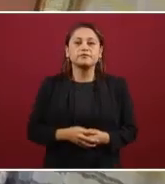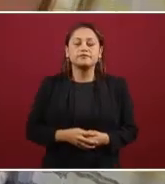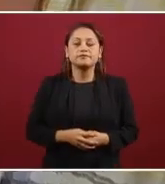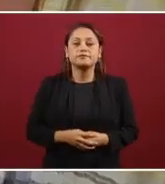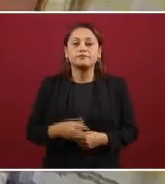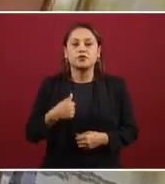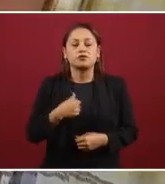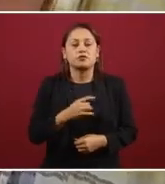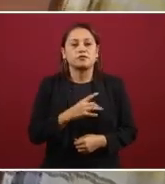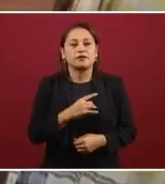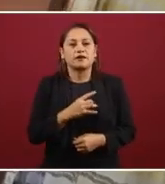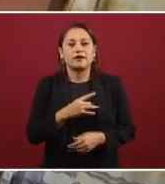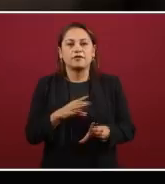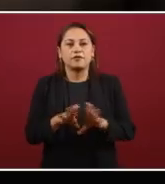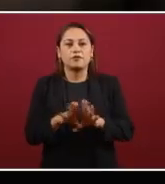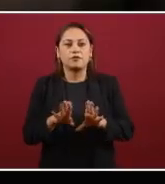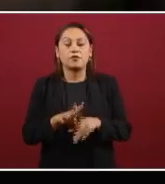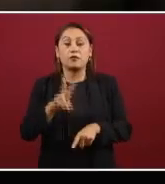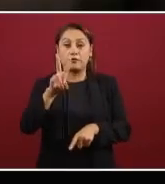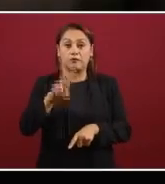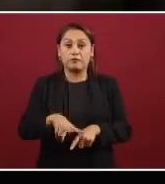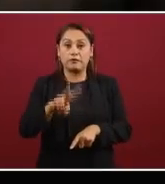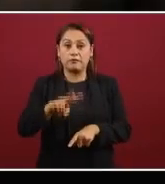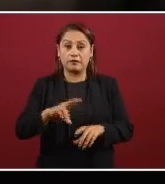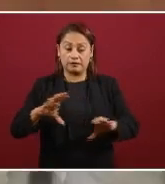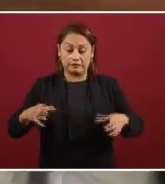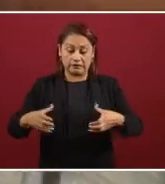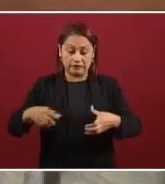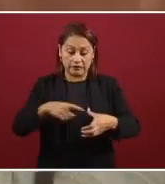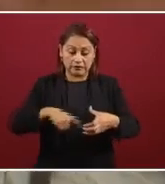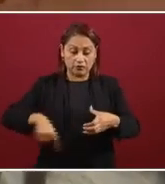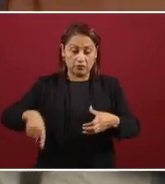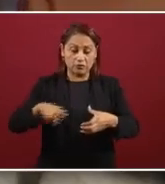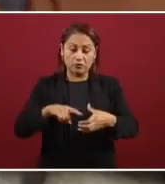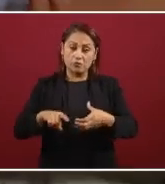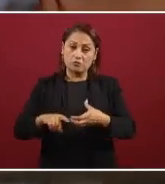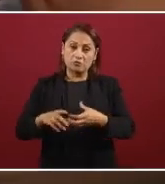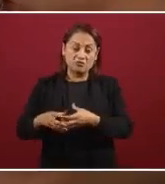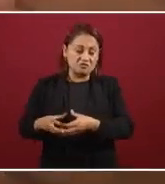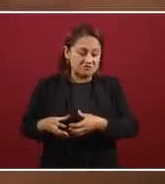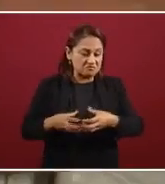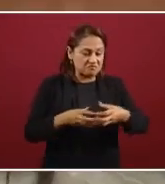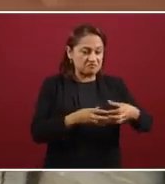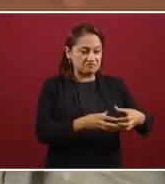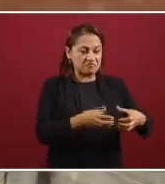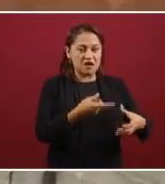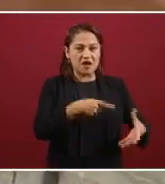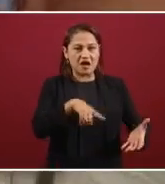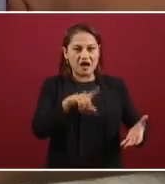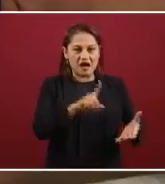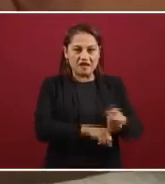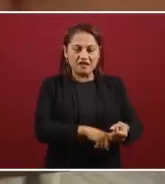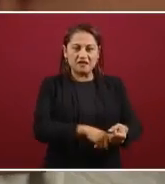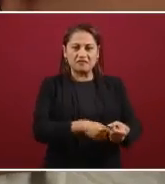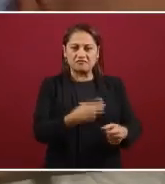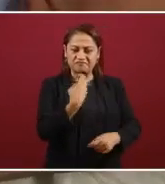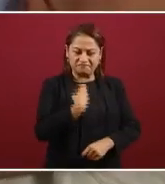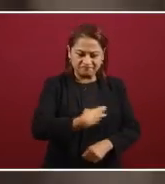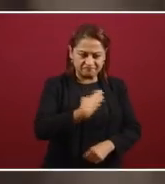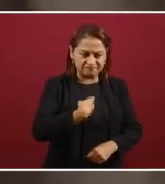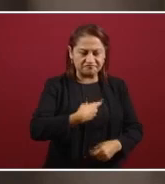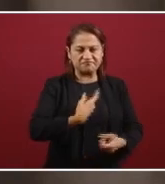El peso de una comunidad marginada, aislada, crítica, violación y todo lo demás.